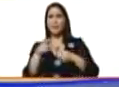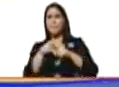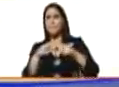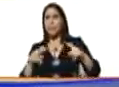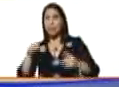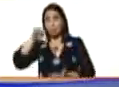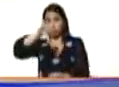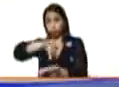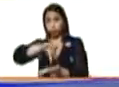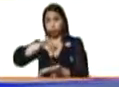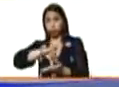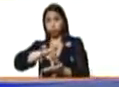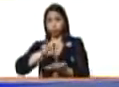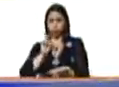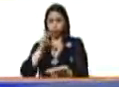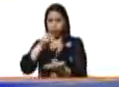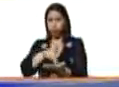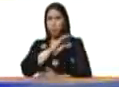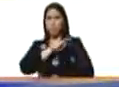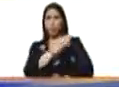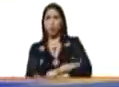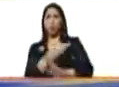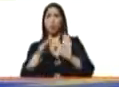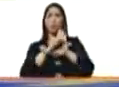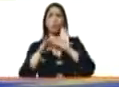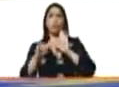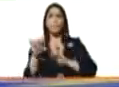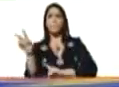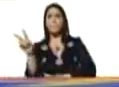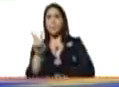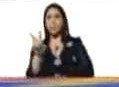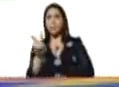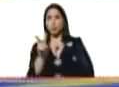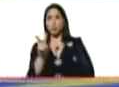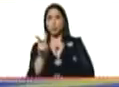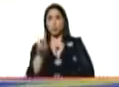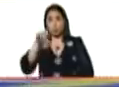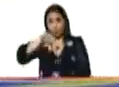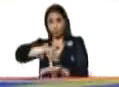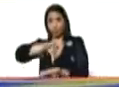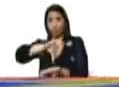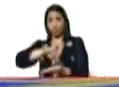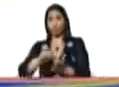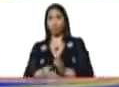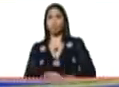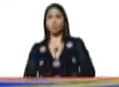Poder Constituyente en Venezuela, su sede